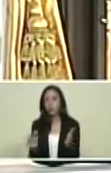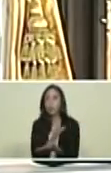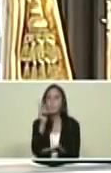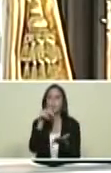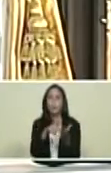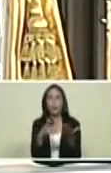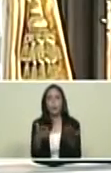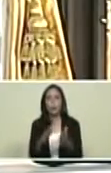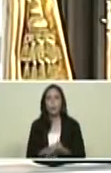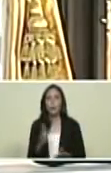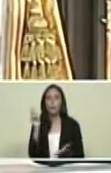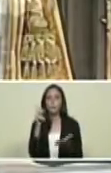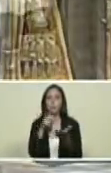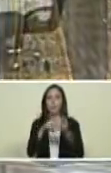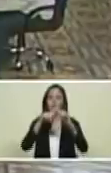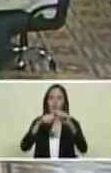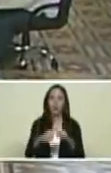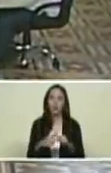participaron de manera directa